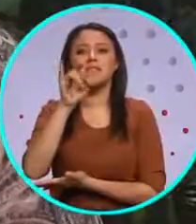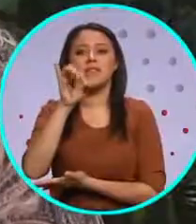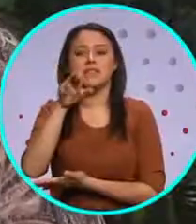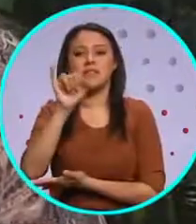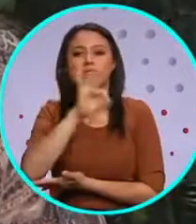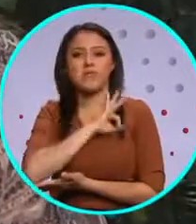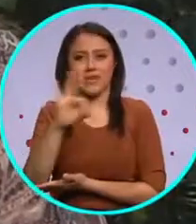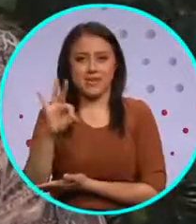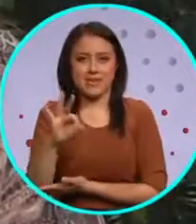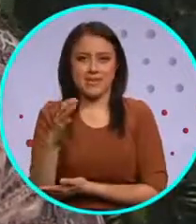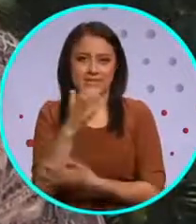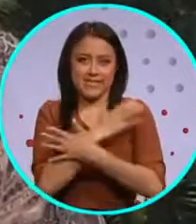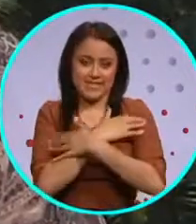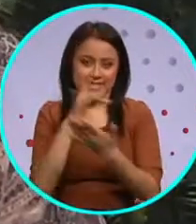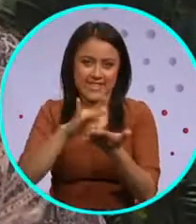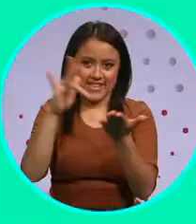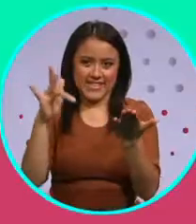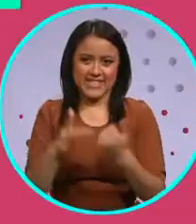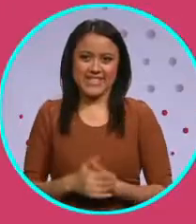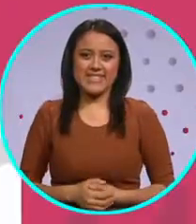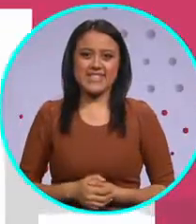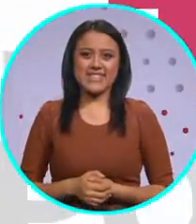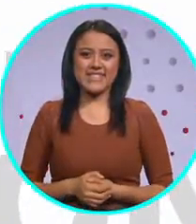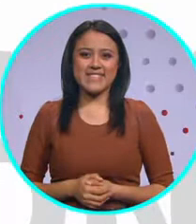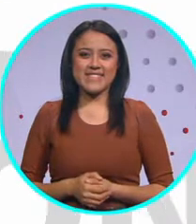abrazando a las más gracias